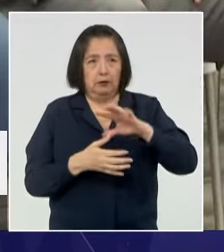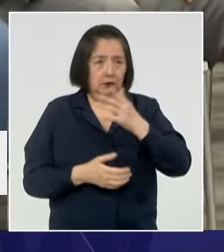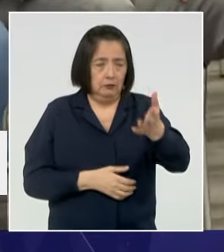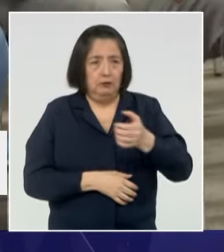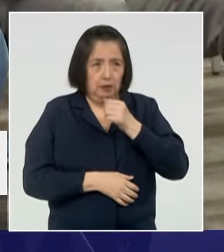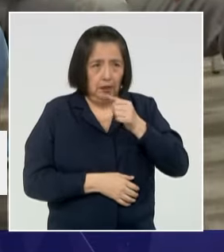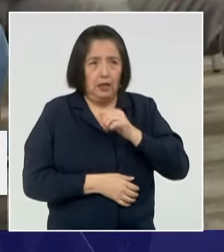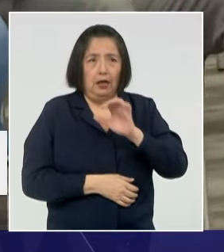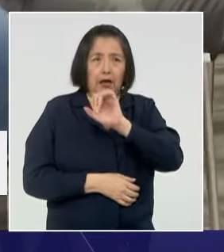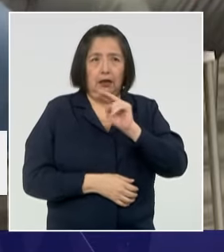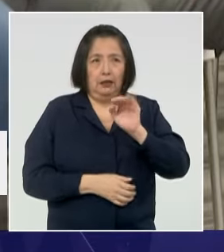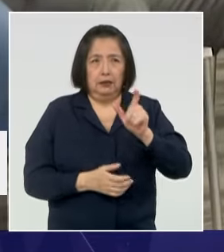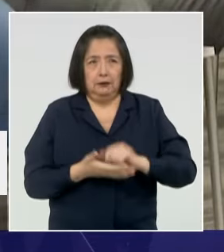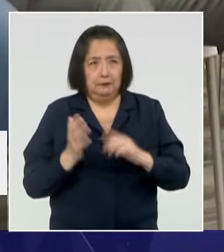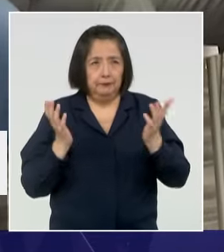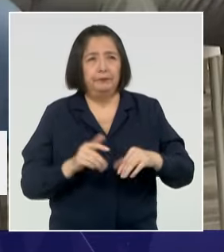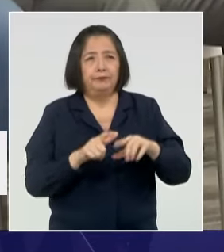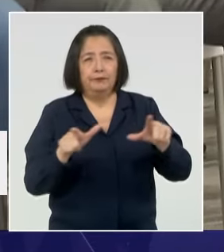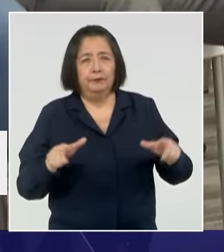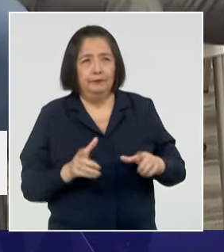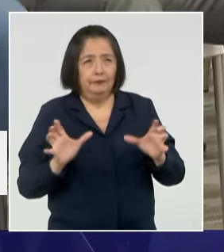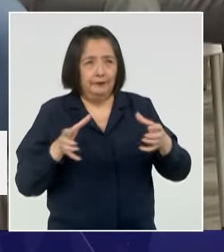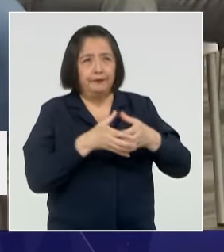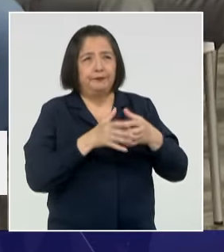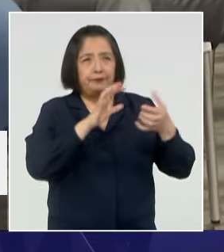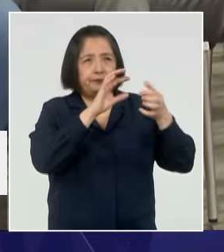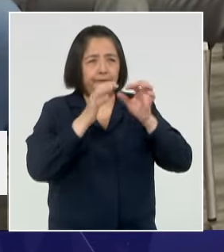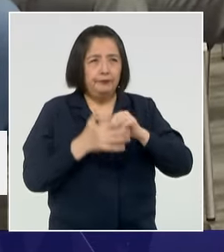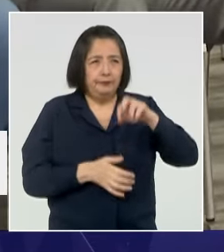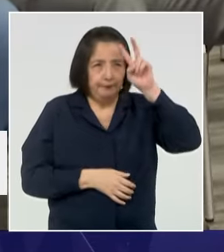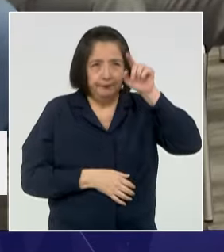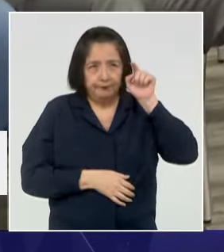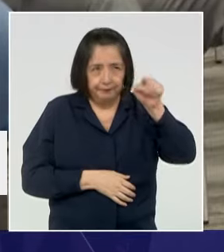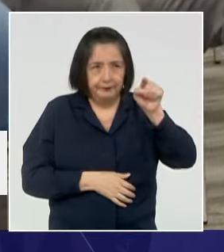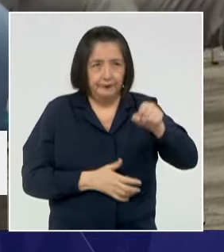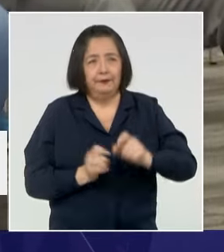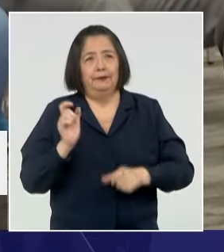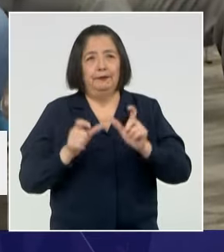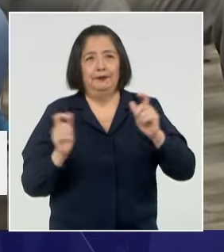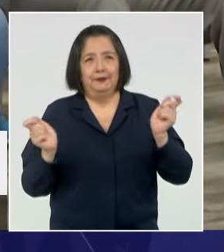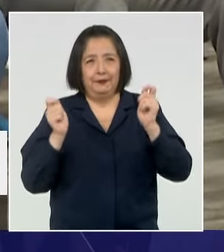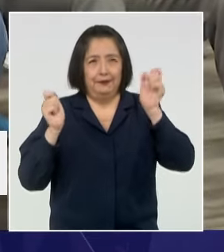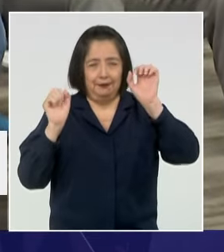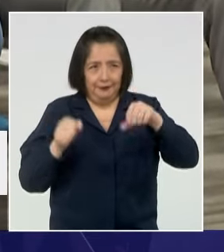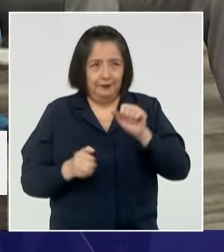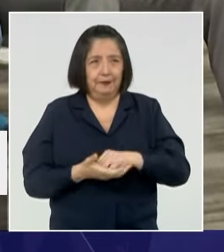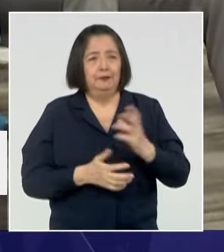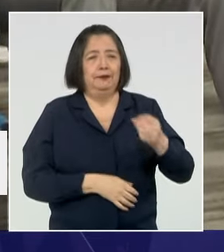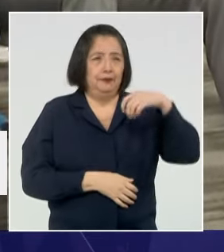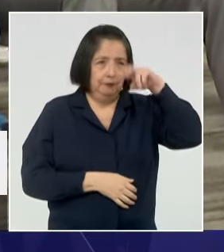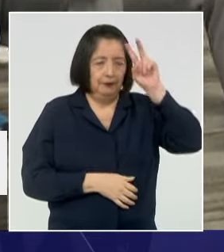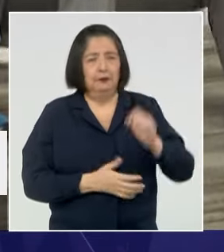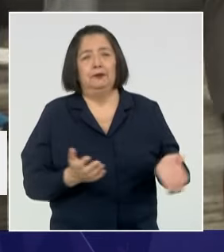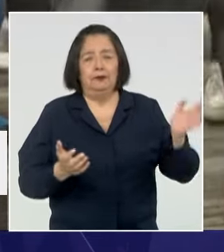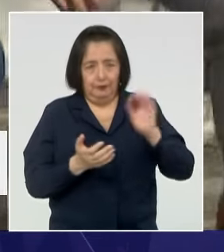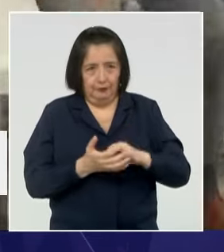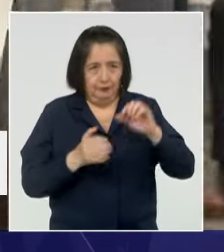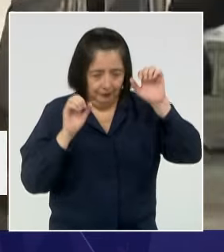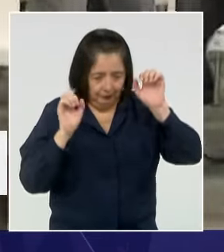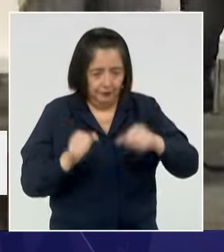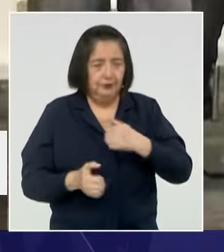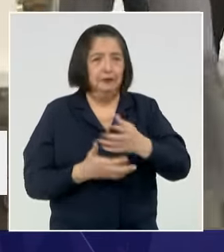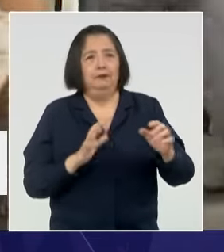Ángel Leiva, que se encuentra en las instalaciones del Comité Olímpico Peruano. Ahí la gente festeja y está alegre porque Perú es nuevamente sede de estos